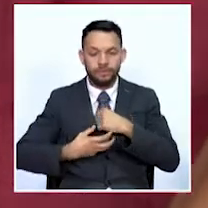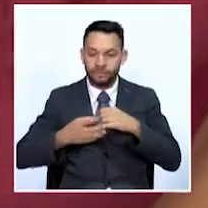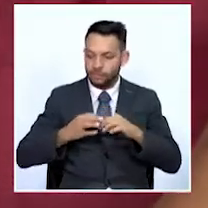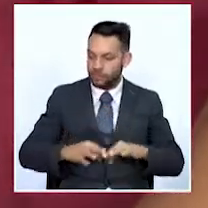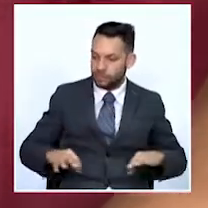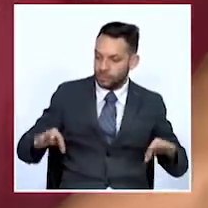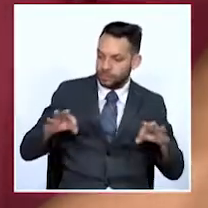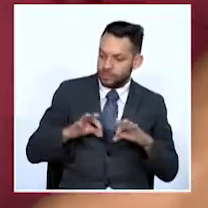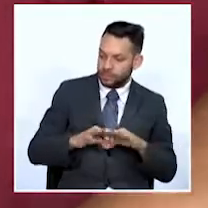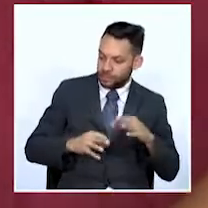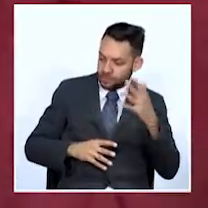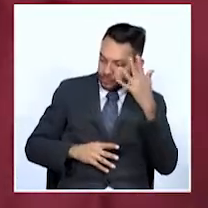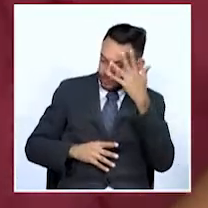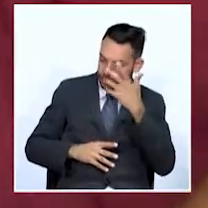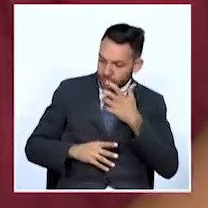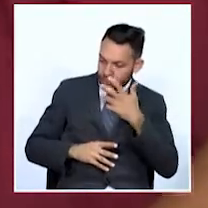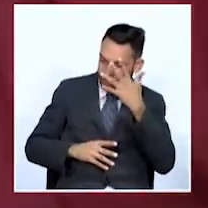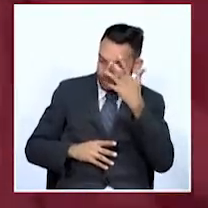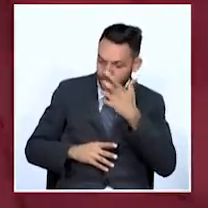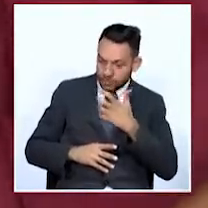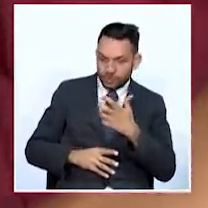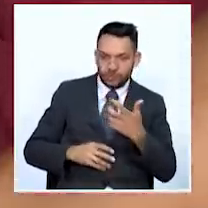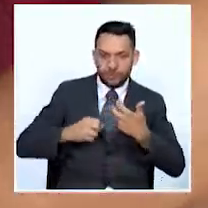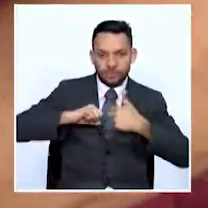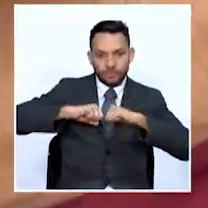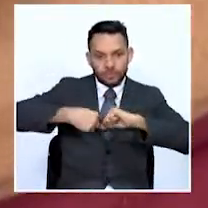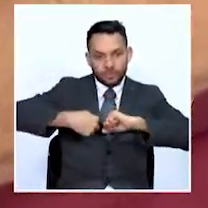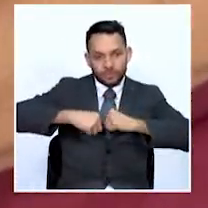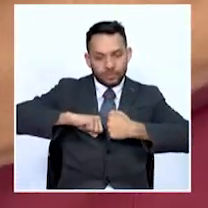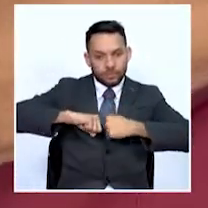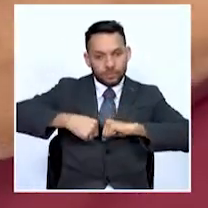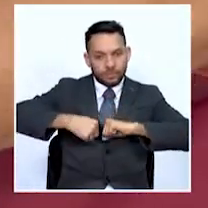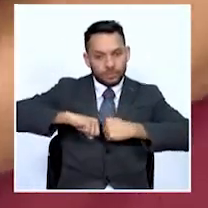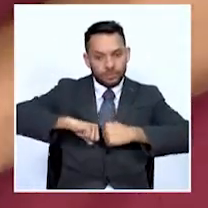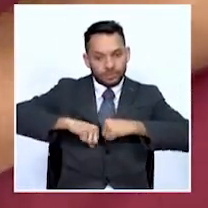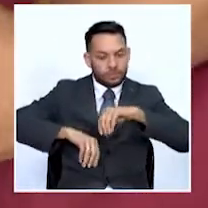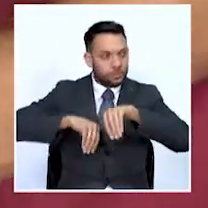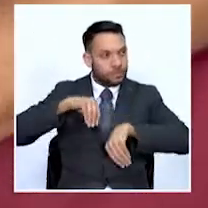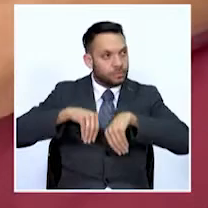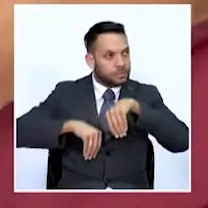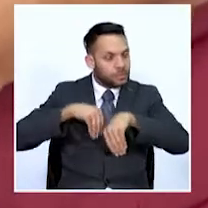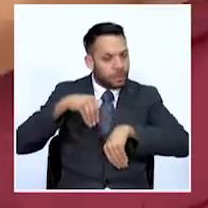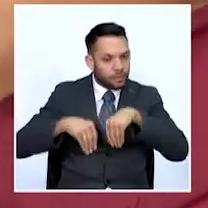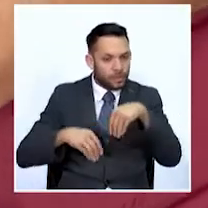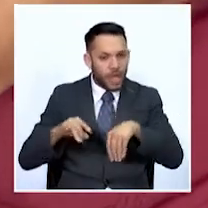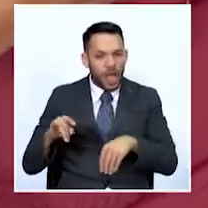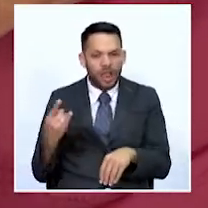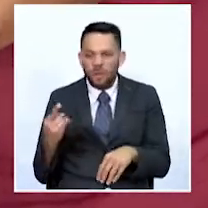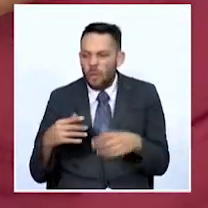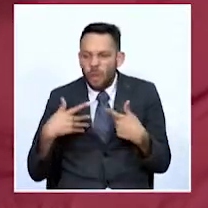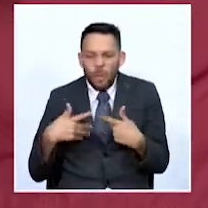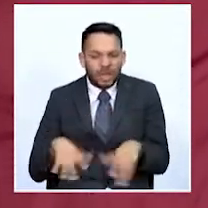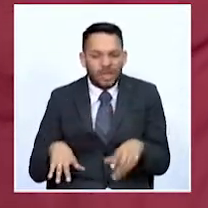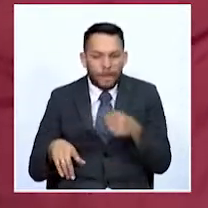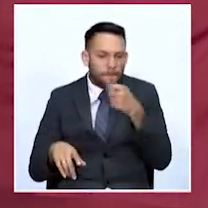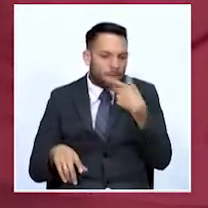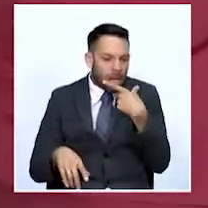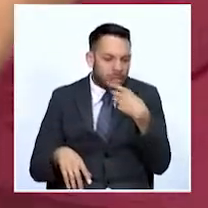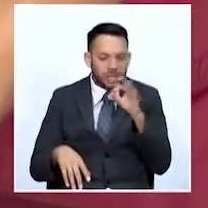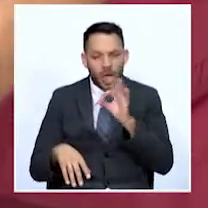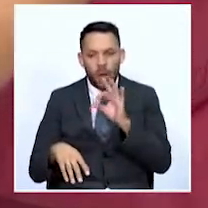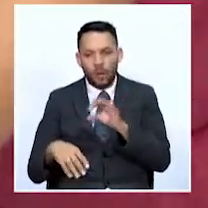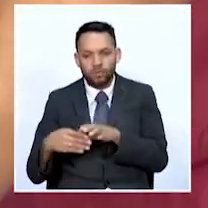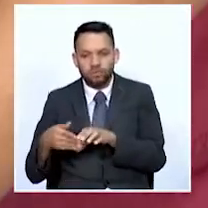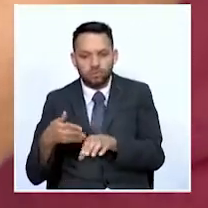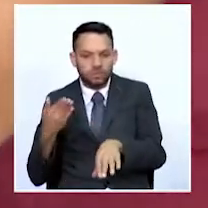buena valoración. Es que me duele la rodilla y se aplican cualquier cosita, cualquier crema, no, o se automedican,